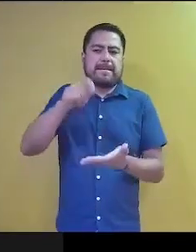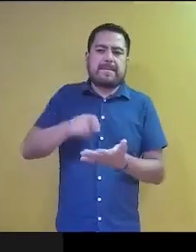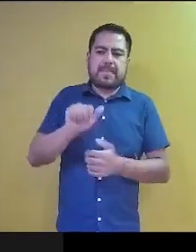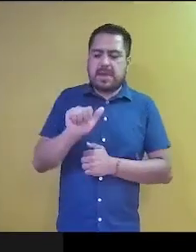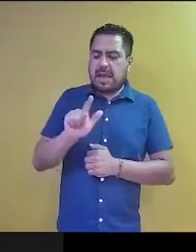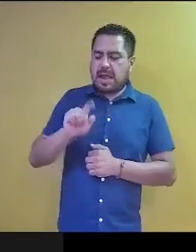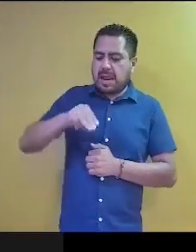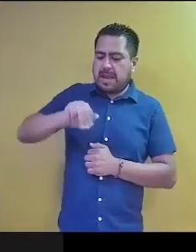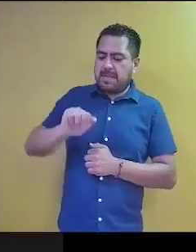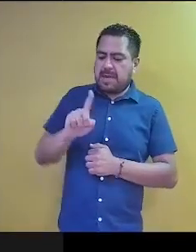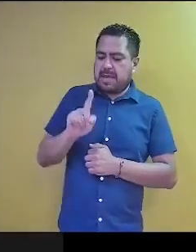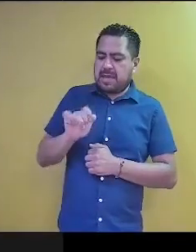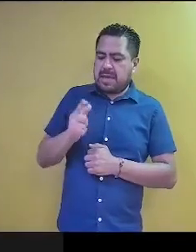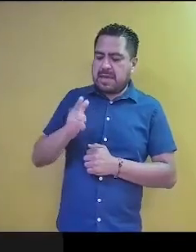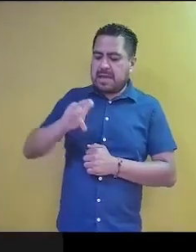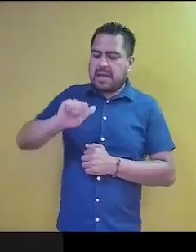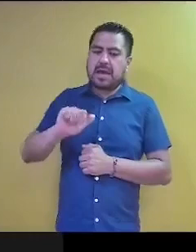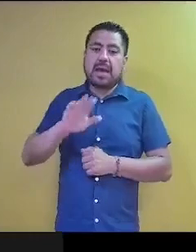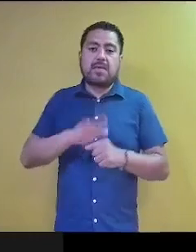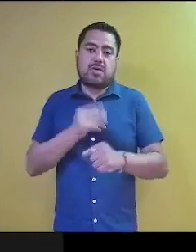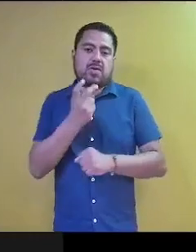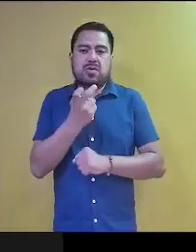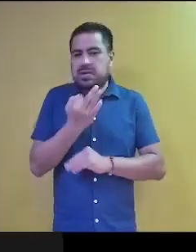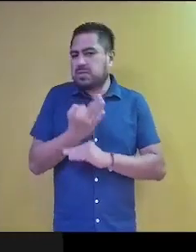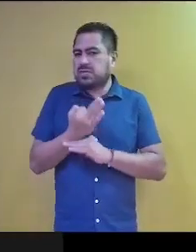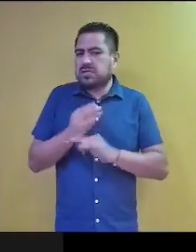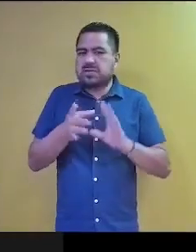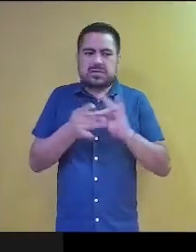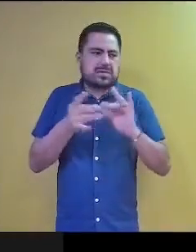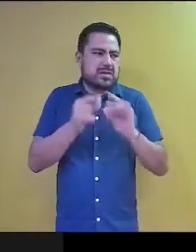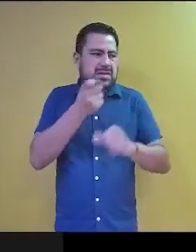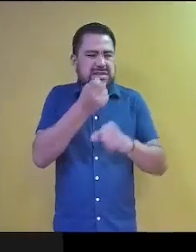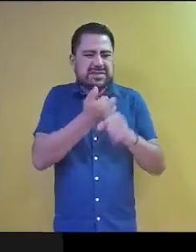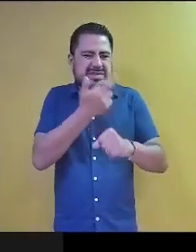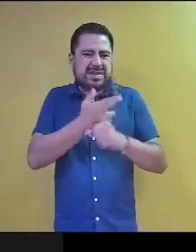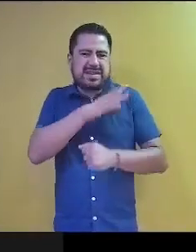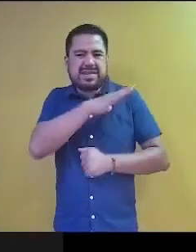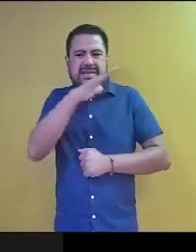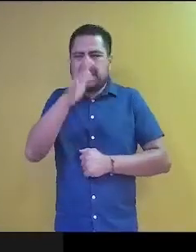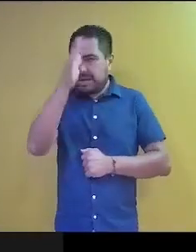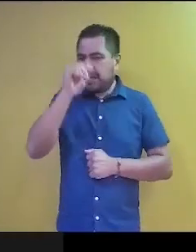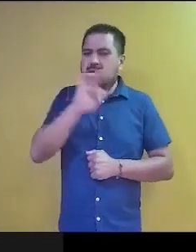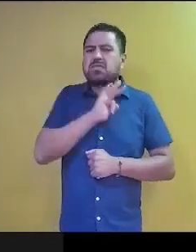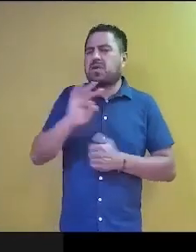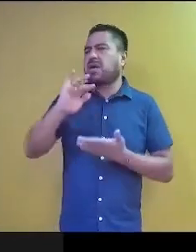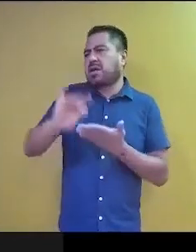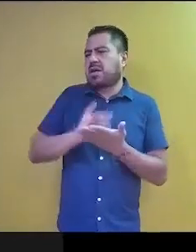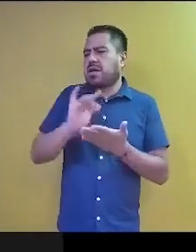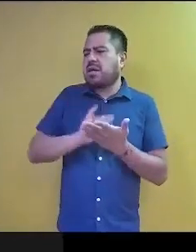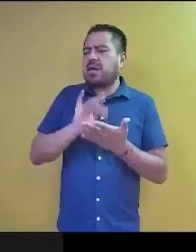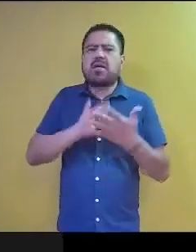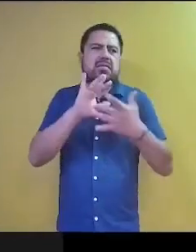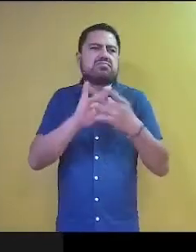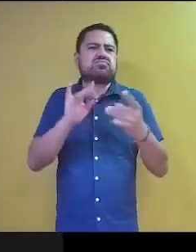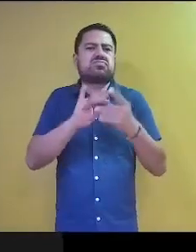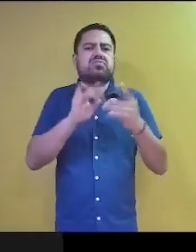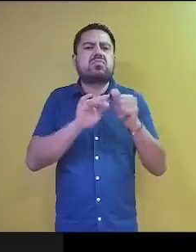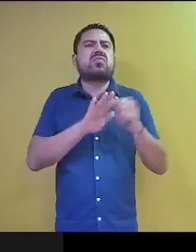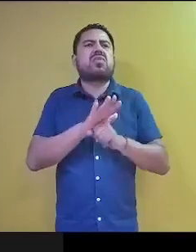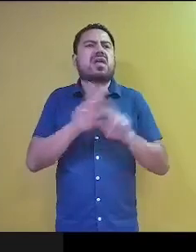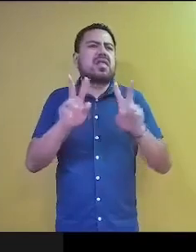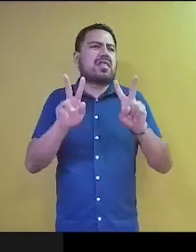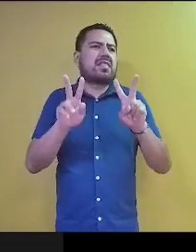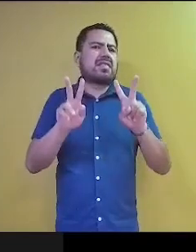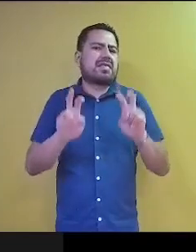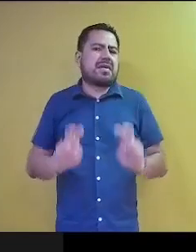Almadelia Eugenio Alcaraz. Por lo tanto, le solicito al secretario general de acuerdos nos apoye con la cuenta y los puntos resolutivos del